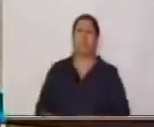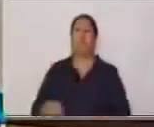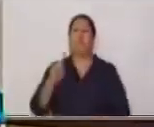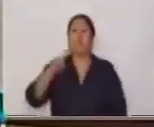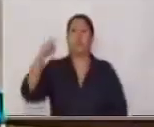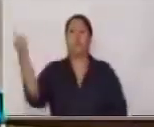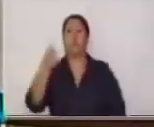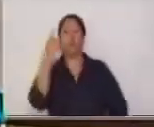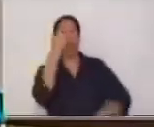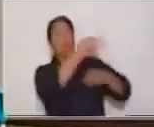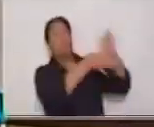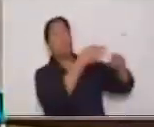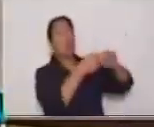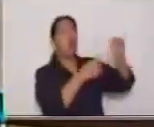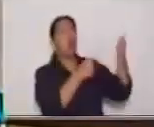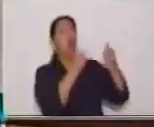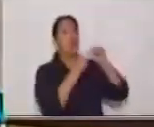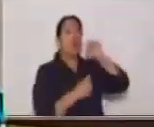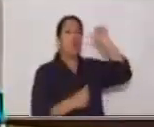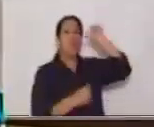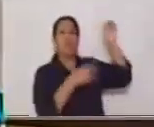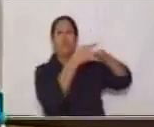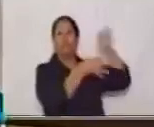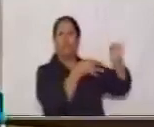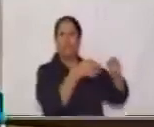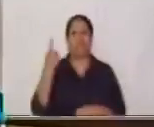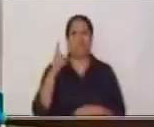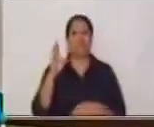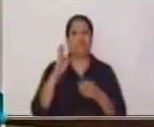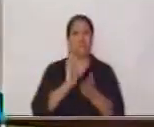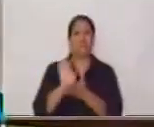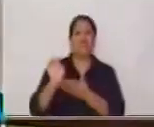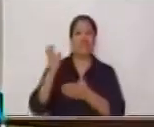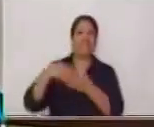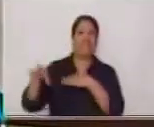el día de hoy con algún adulto y que practiques los ejercicios que te he dejado. Quédate en casa.